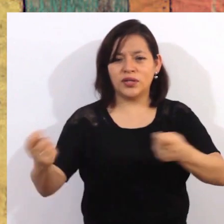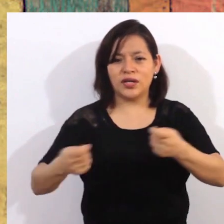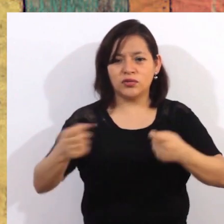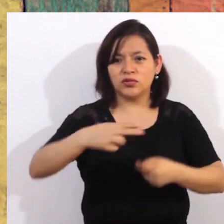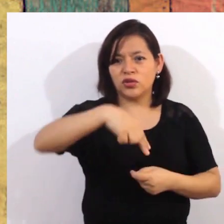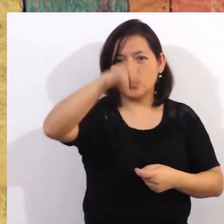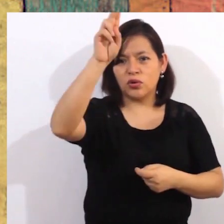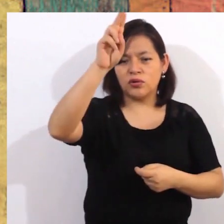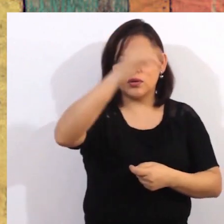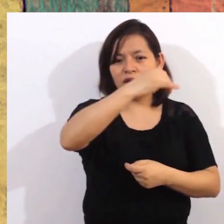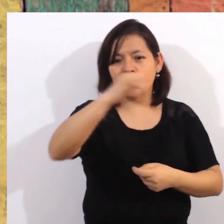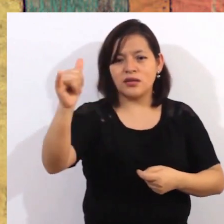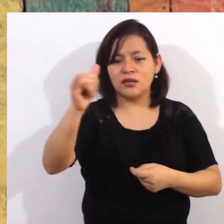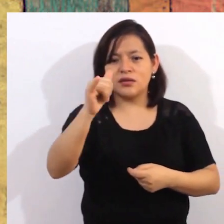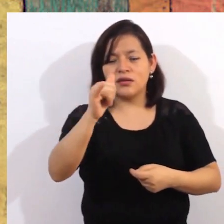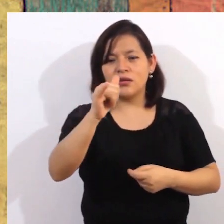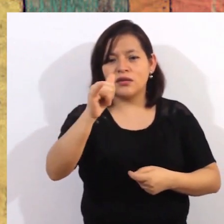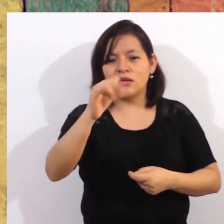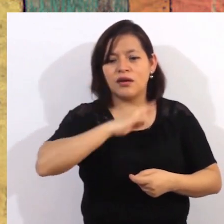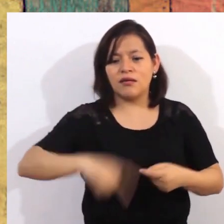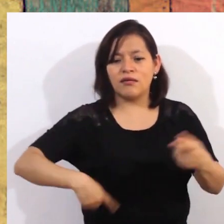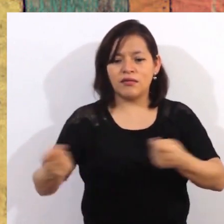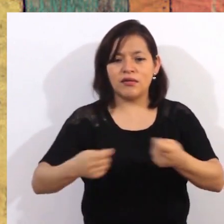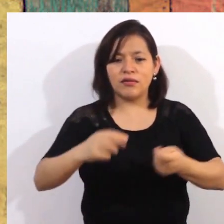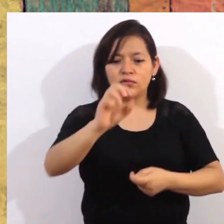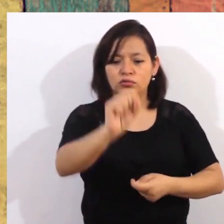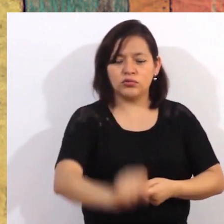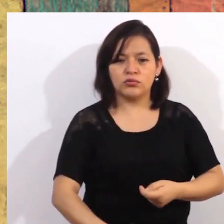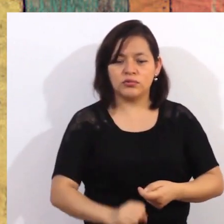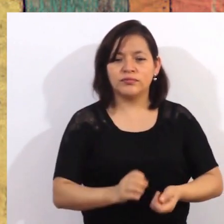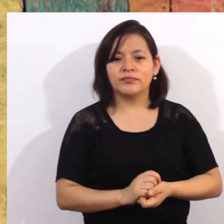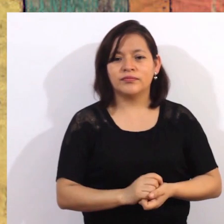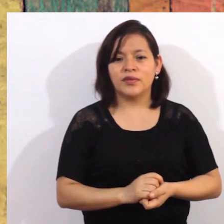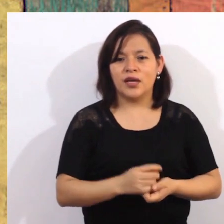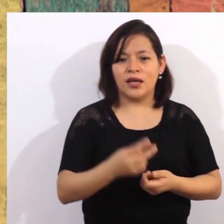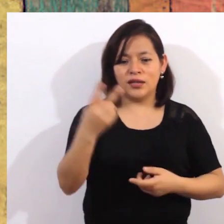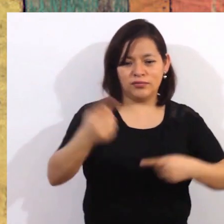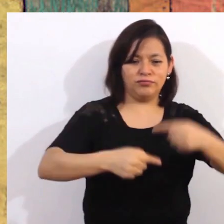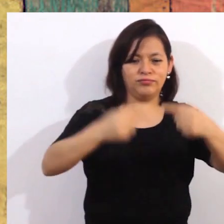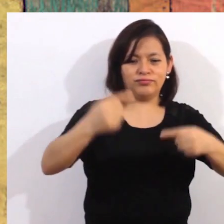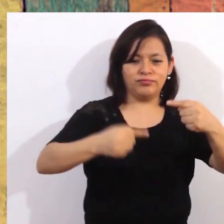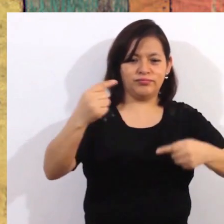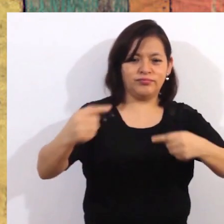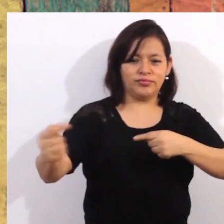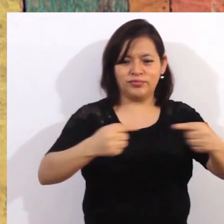que están en Egipto, y los de arriba, Siria. Y en esa disputa en medio se encuentra